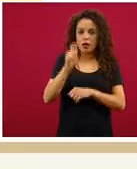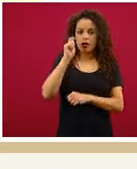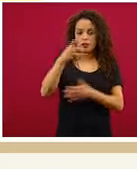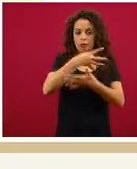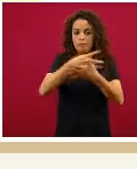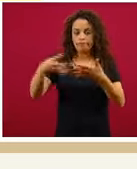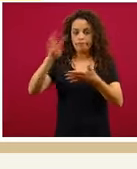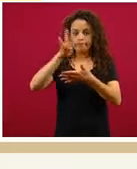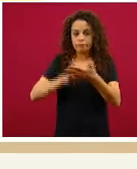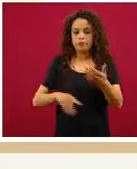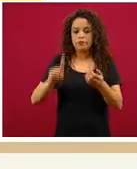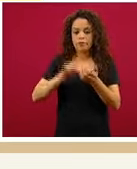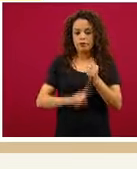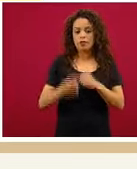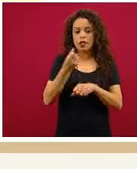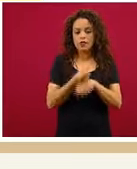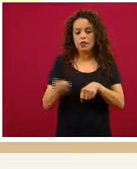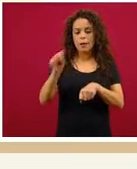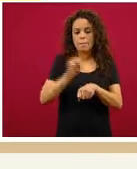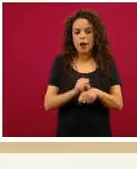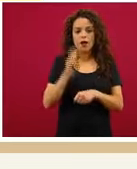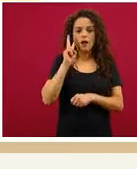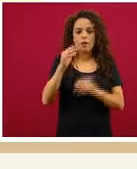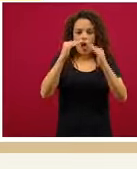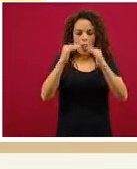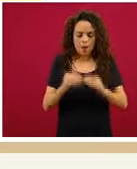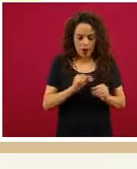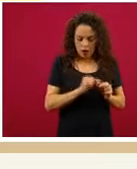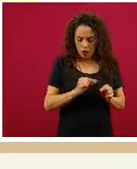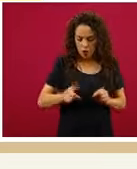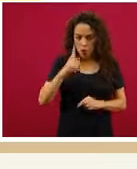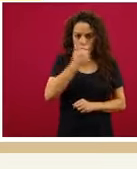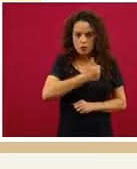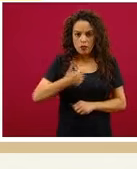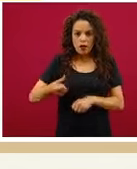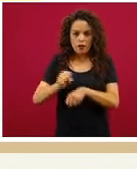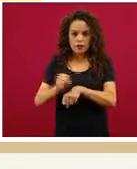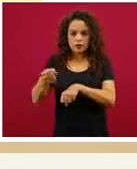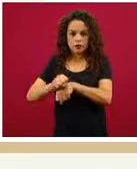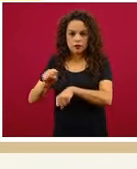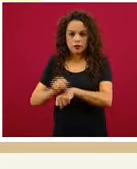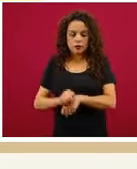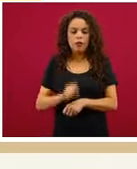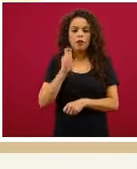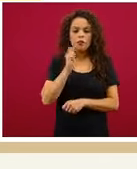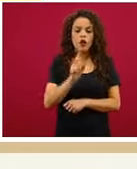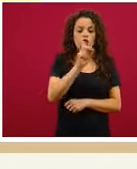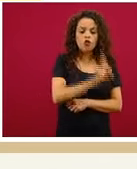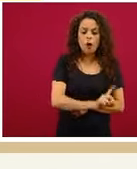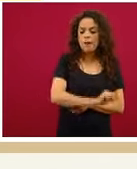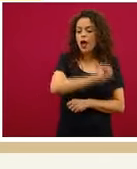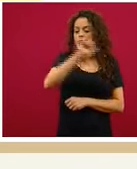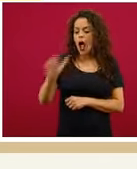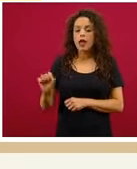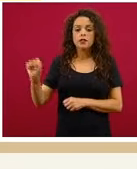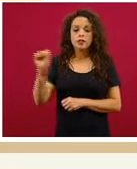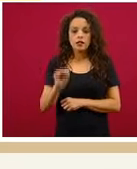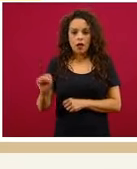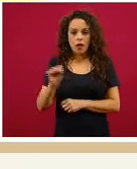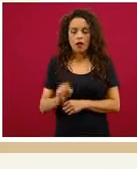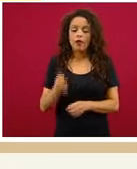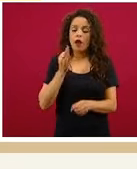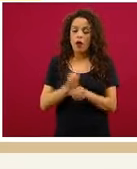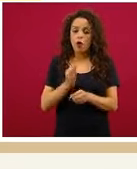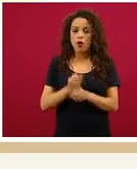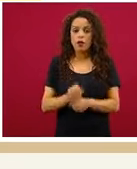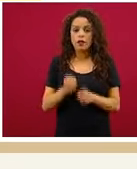las semanas epidemiológicas, recordando que una semana epidemiológica corre de un domingo a un sábado. Estamos en este momento